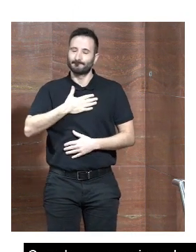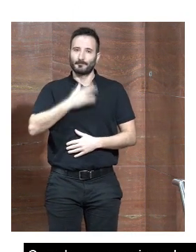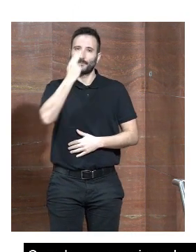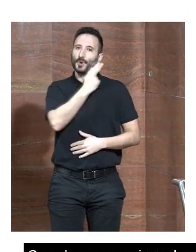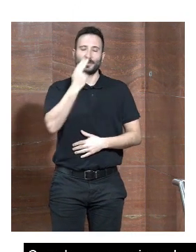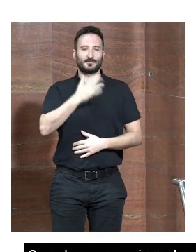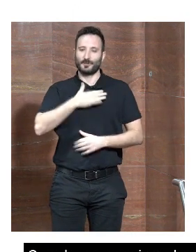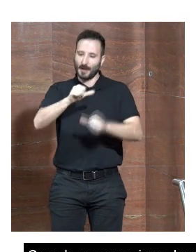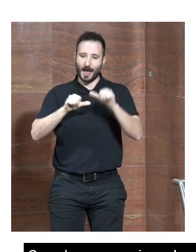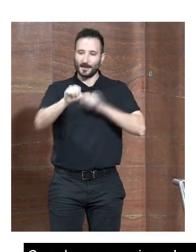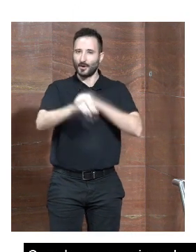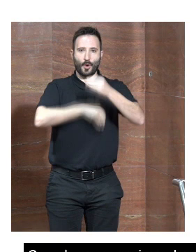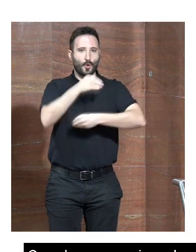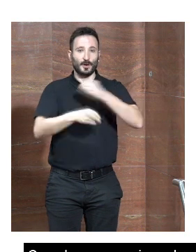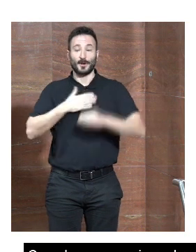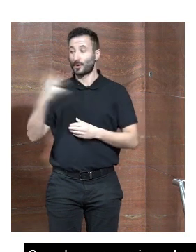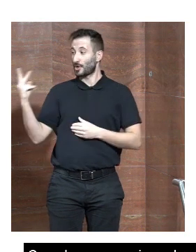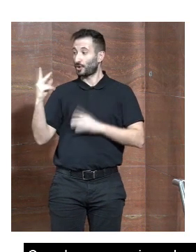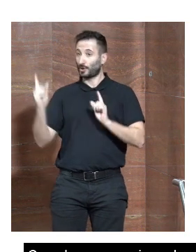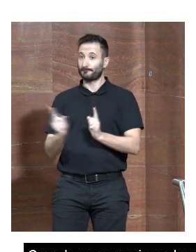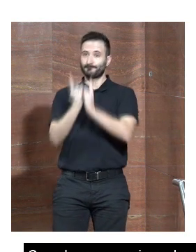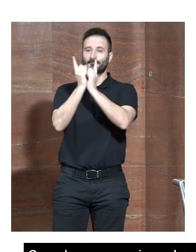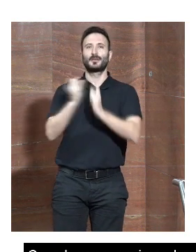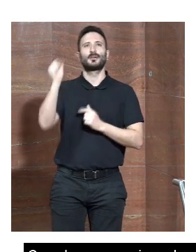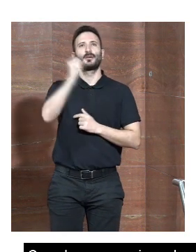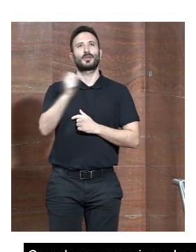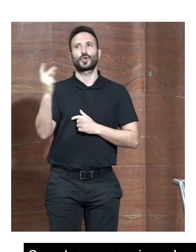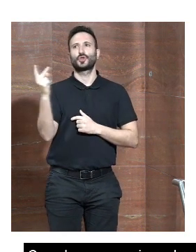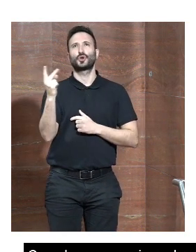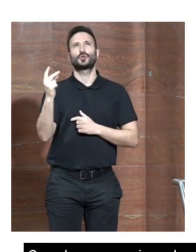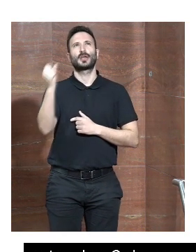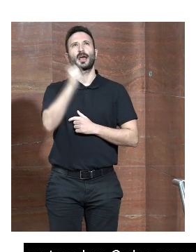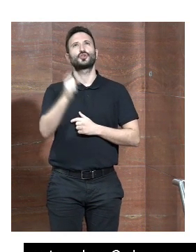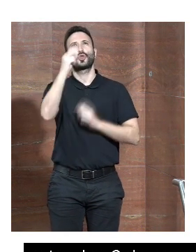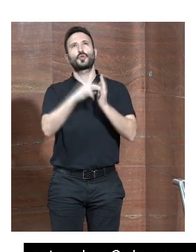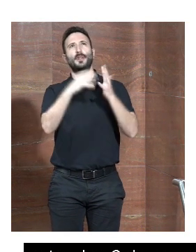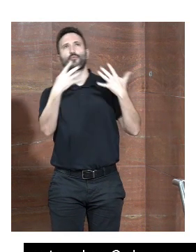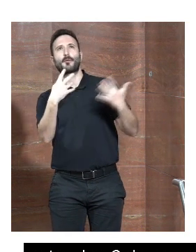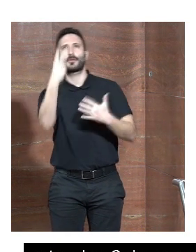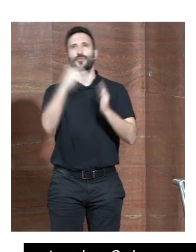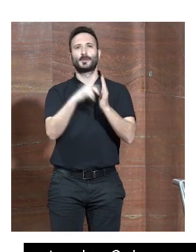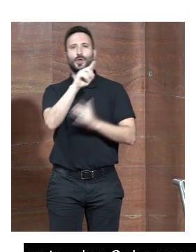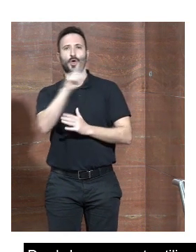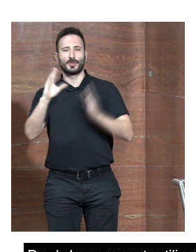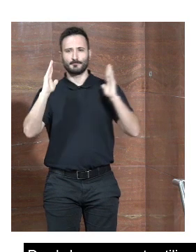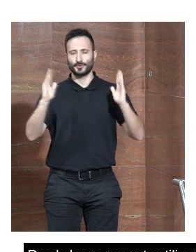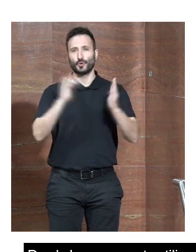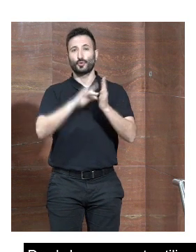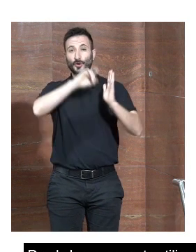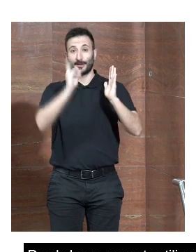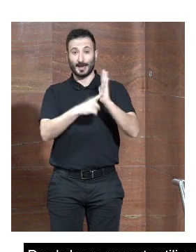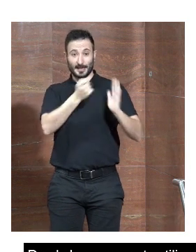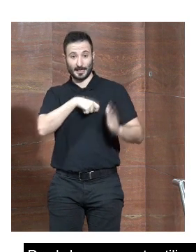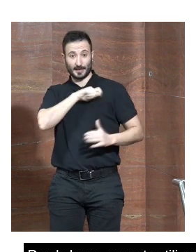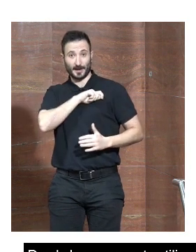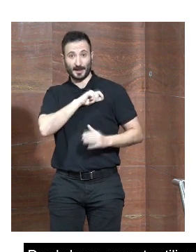utilizarlo. Pero nosotros nos conocimos entre el año, cuando éramos directores, entre el año 2009 y 2011, cuando en España publicó una ley, que es la ley